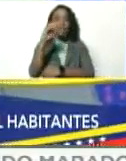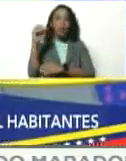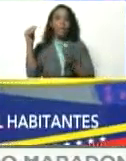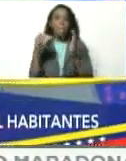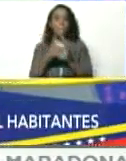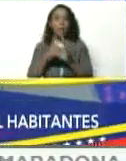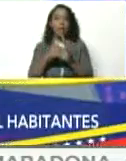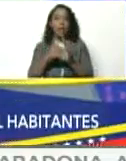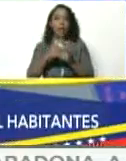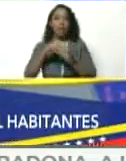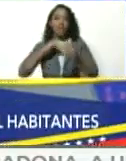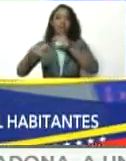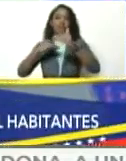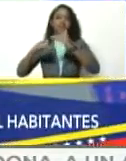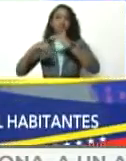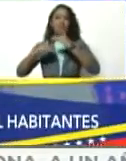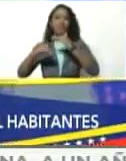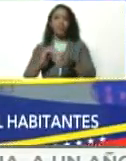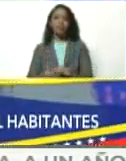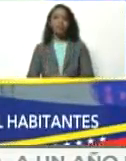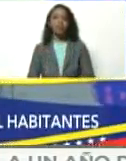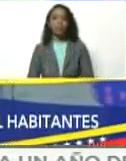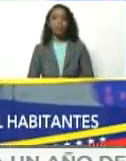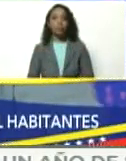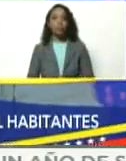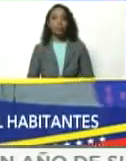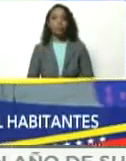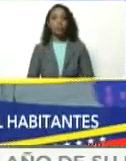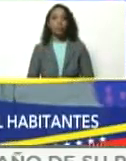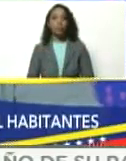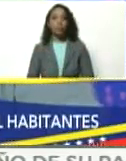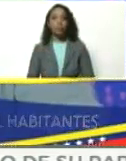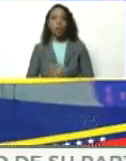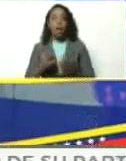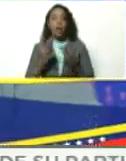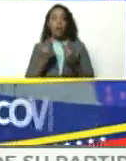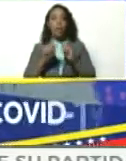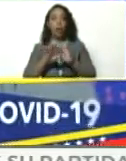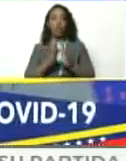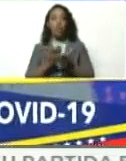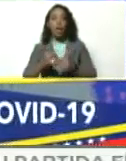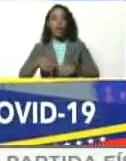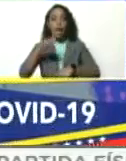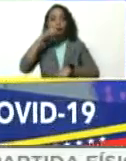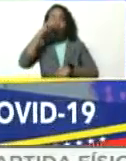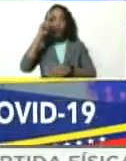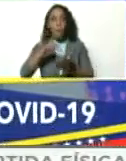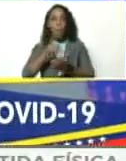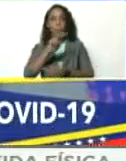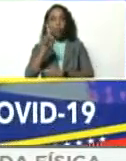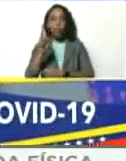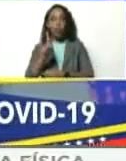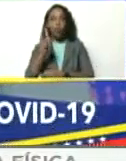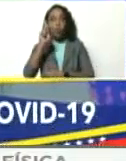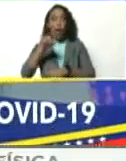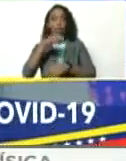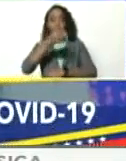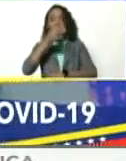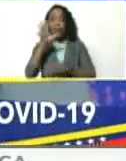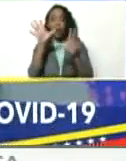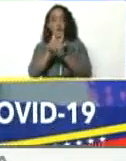1.500.000 transacciones al biopago. Récord en este año 2021. En una tarde